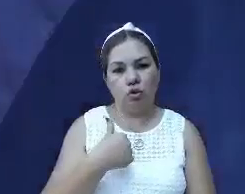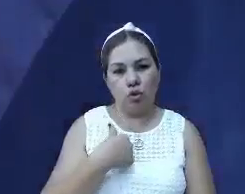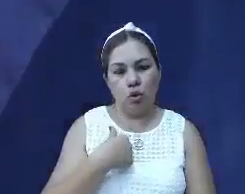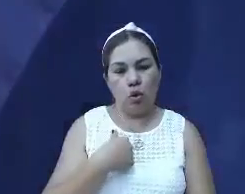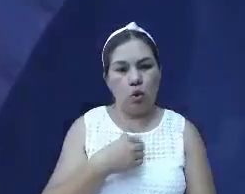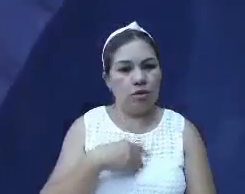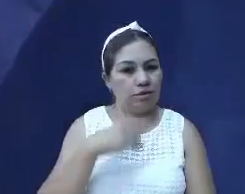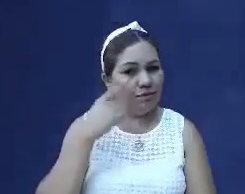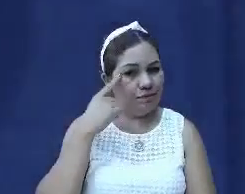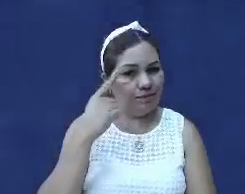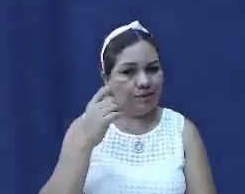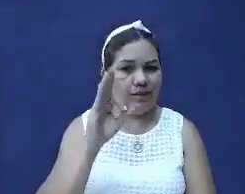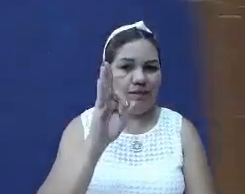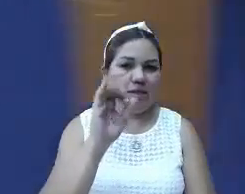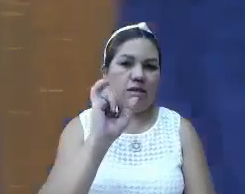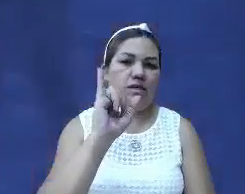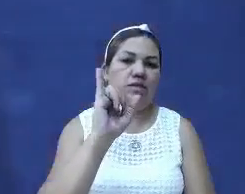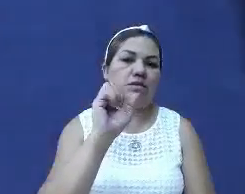tiempo.